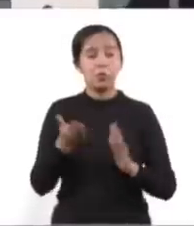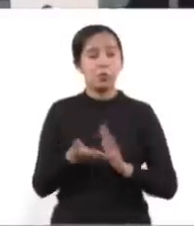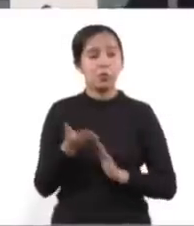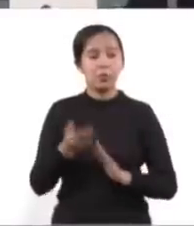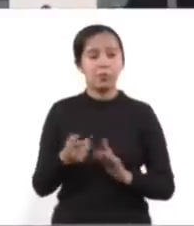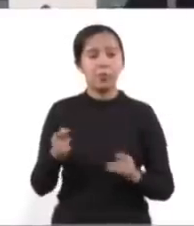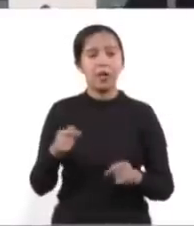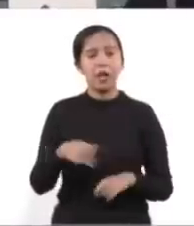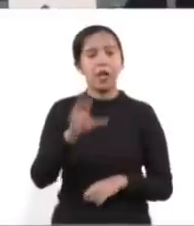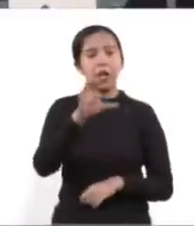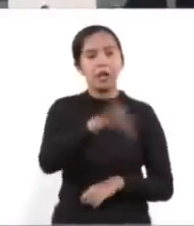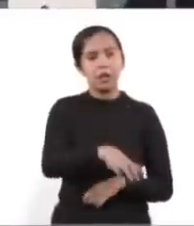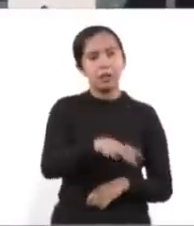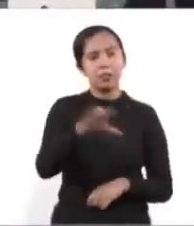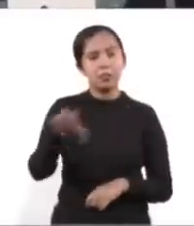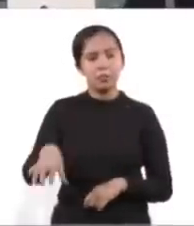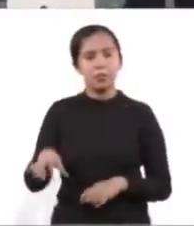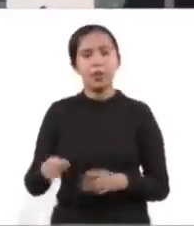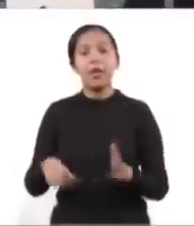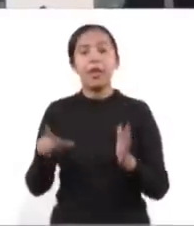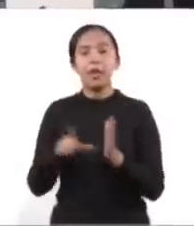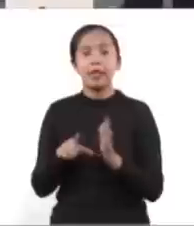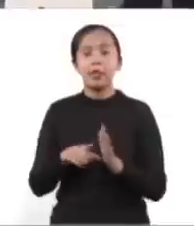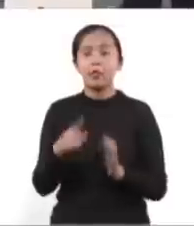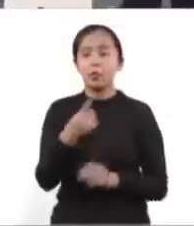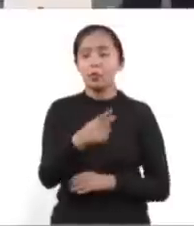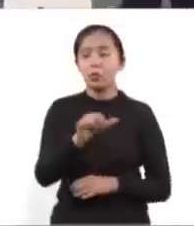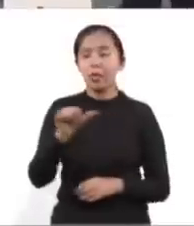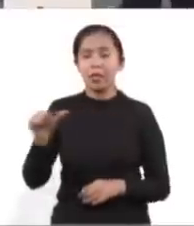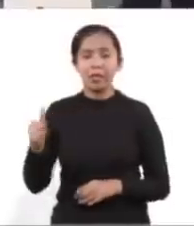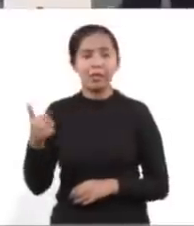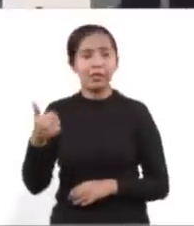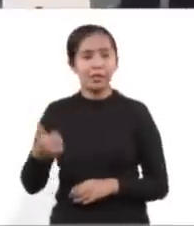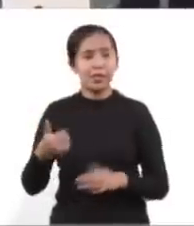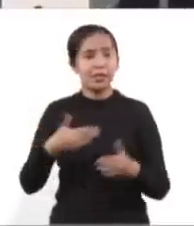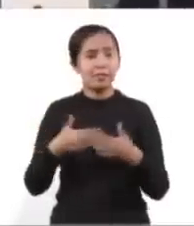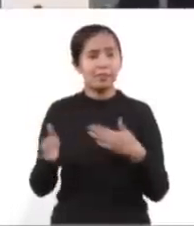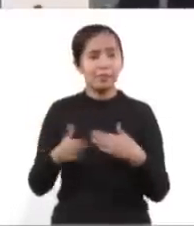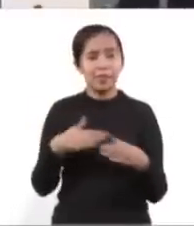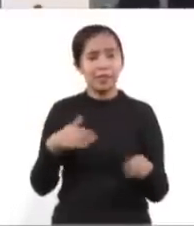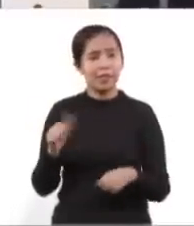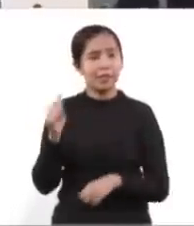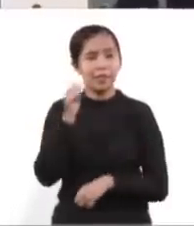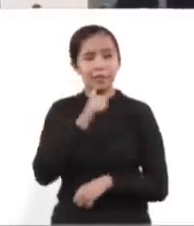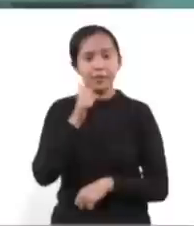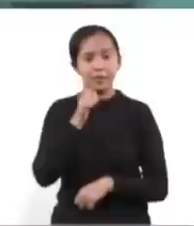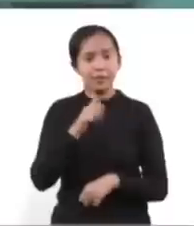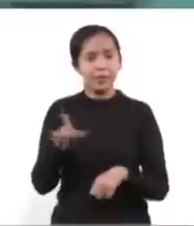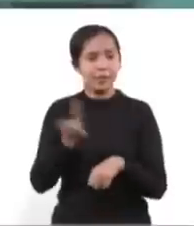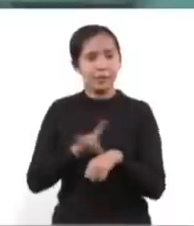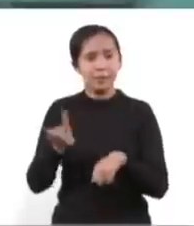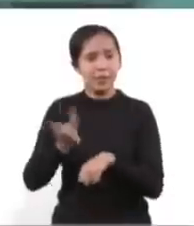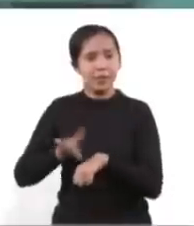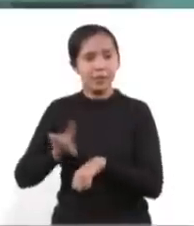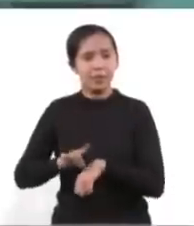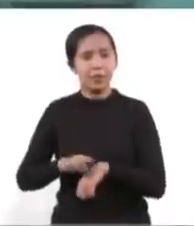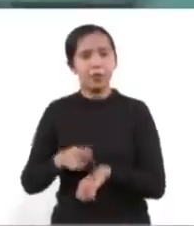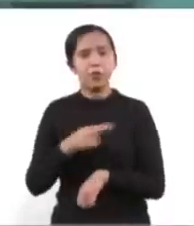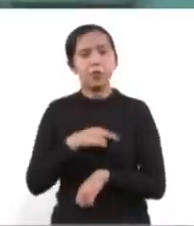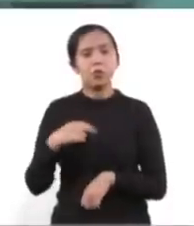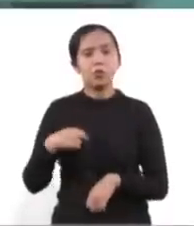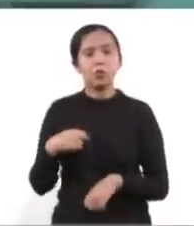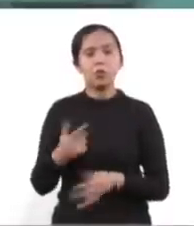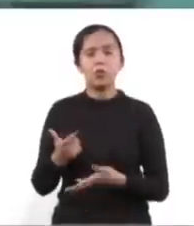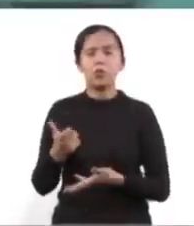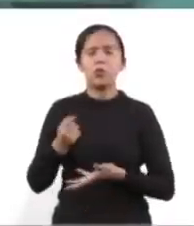de control de la línea 1 a la 6, que se está mejorando todos los días. Estamos hablando de una inversión de más